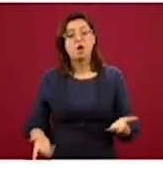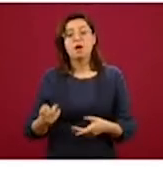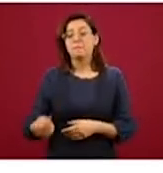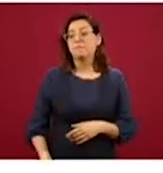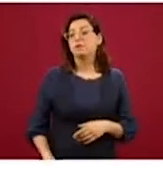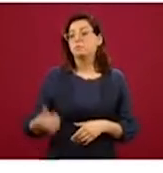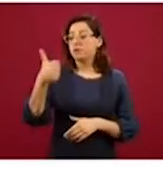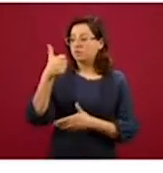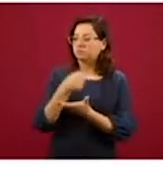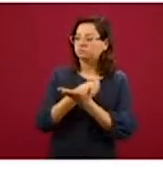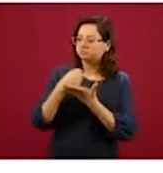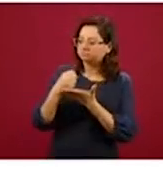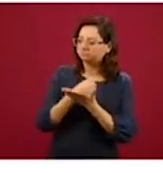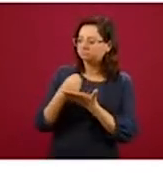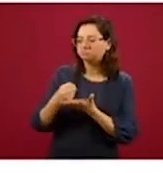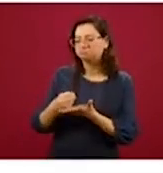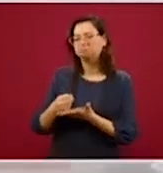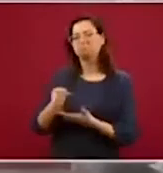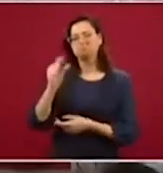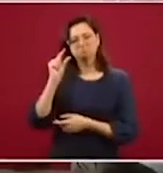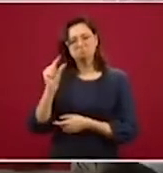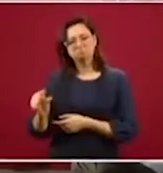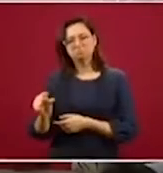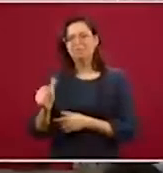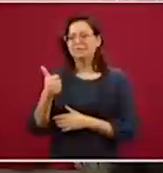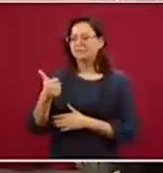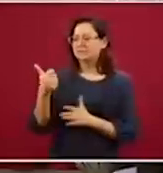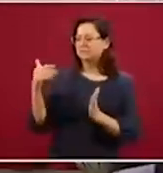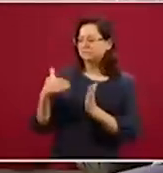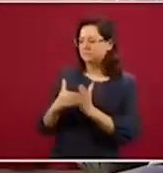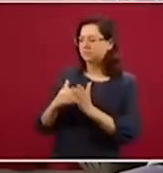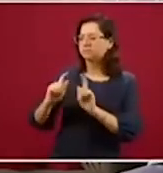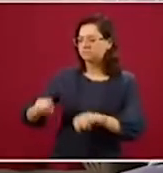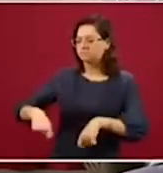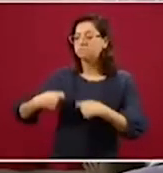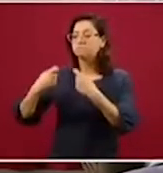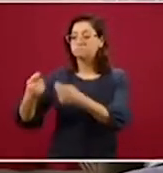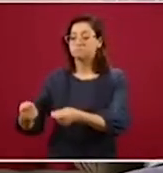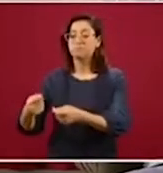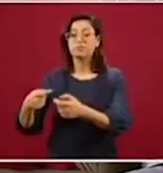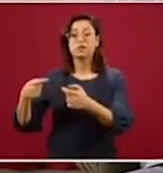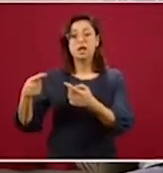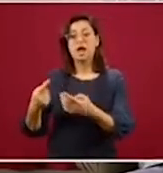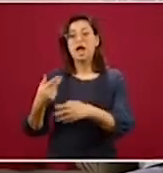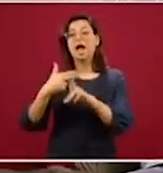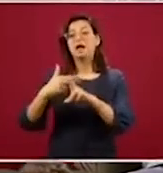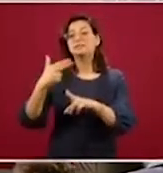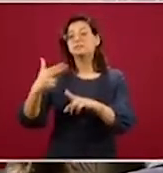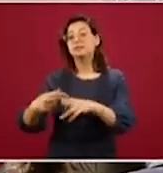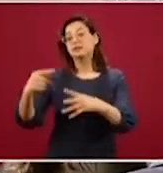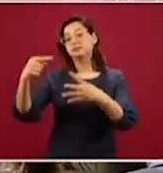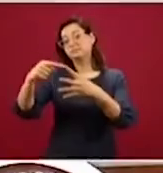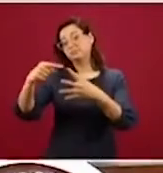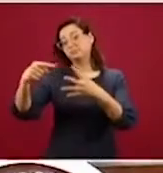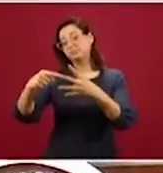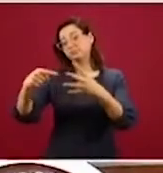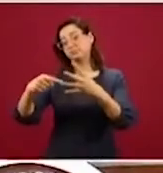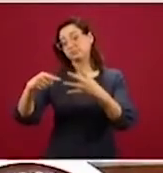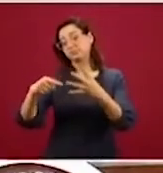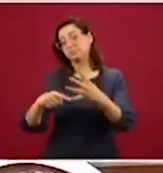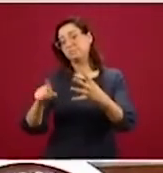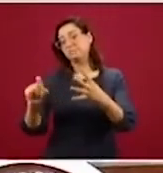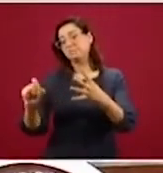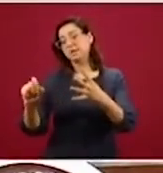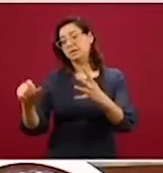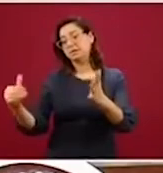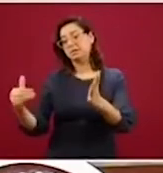microfinancieras, que empezamos con un crédito de 6,000 para llegar a un cuarto crédito de 20,000. Es un crédito